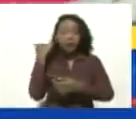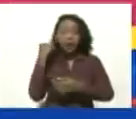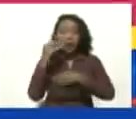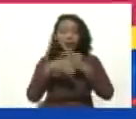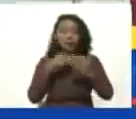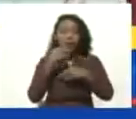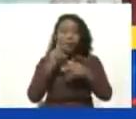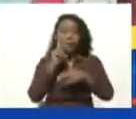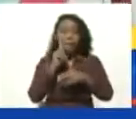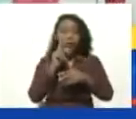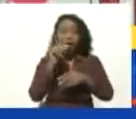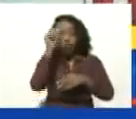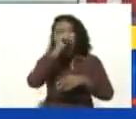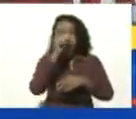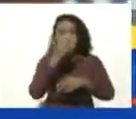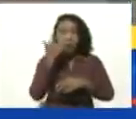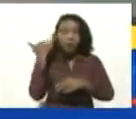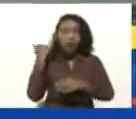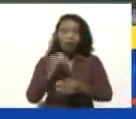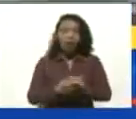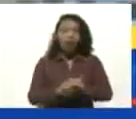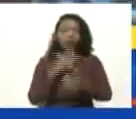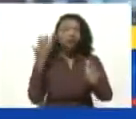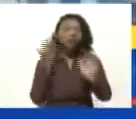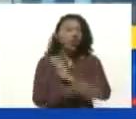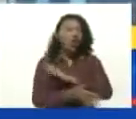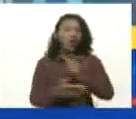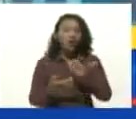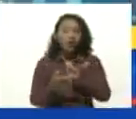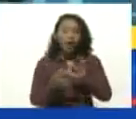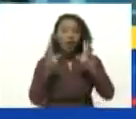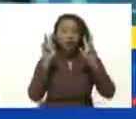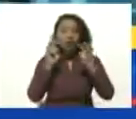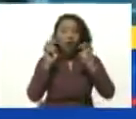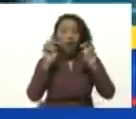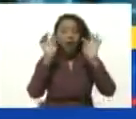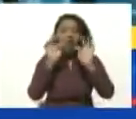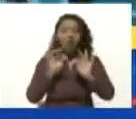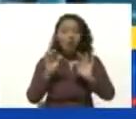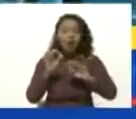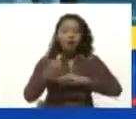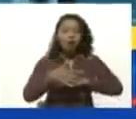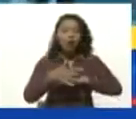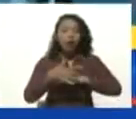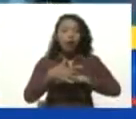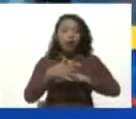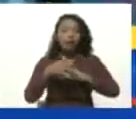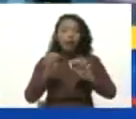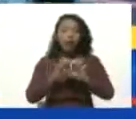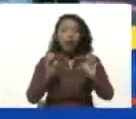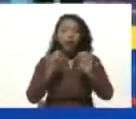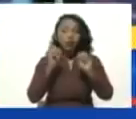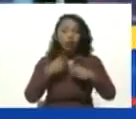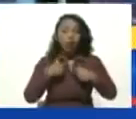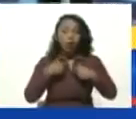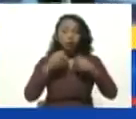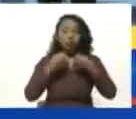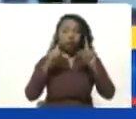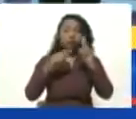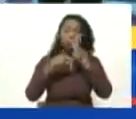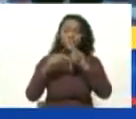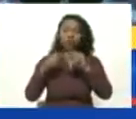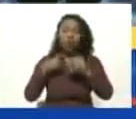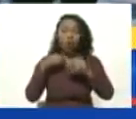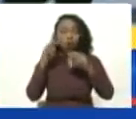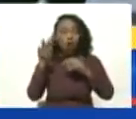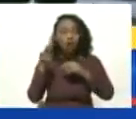semana que pasó, el domingo pasado, sobre nuevas tecnologías de la educación. Yo quedé impresionado. Lo que pasa es que lo vi de